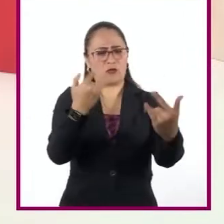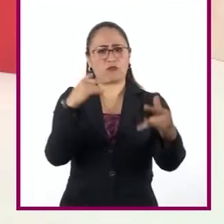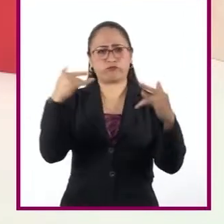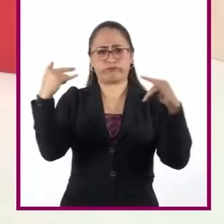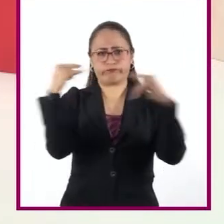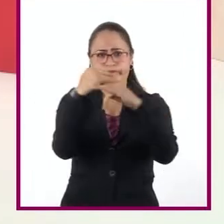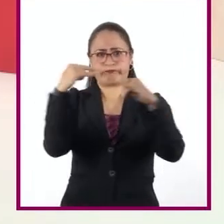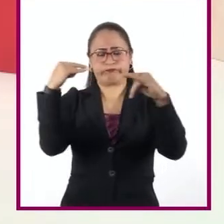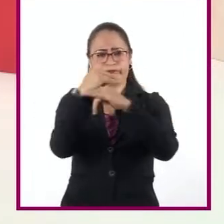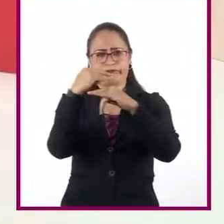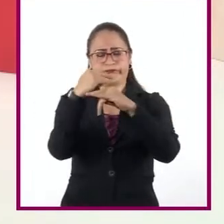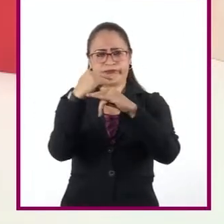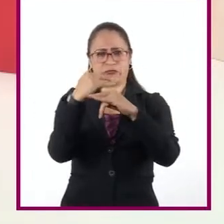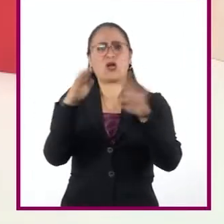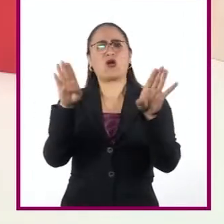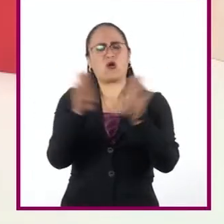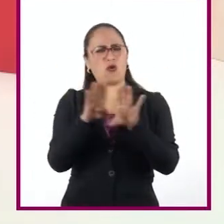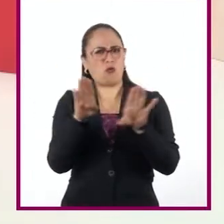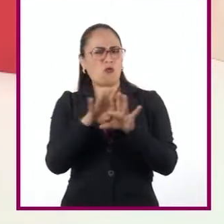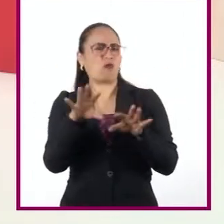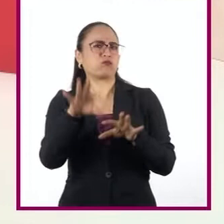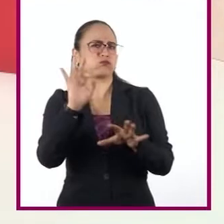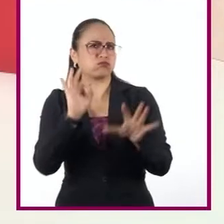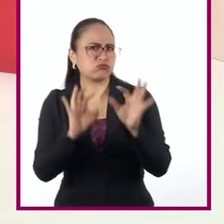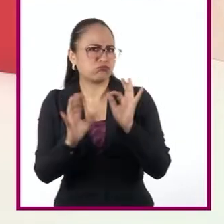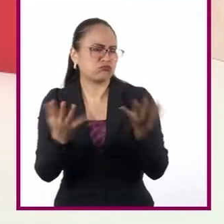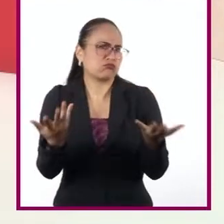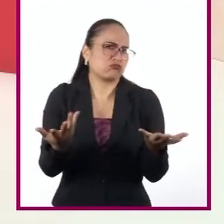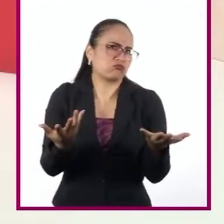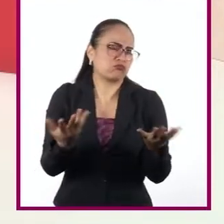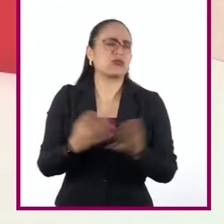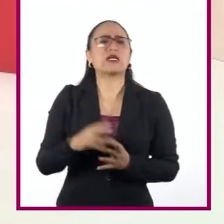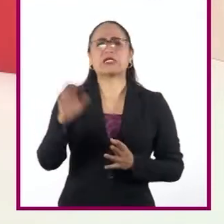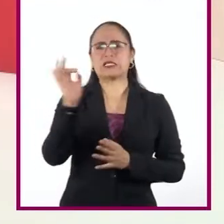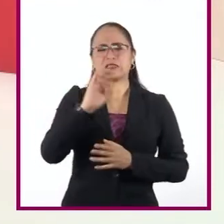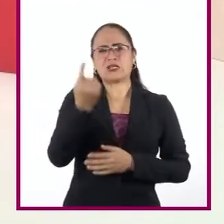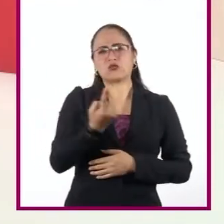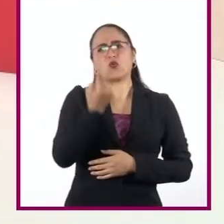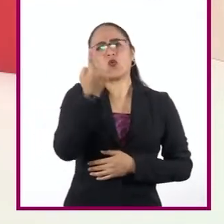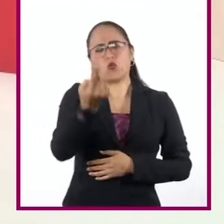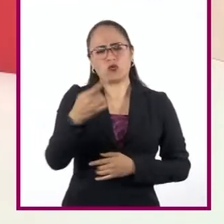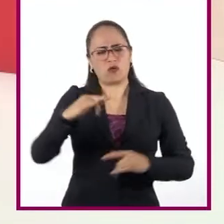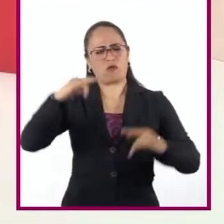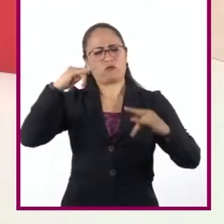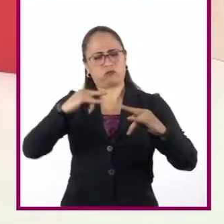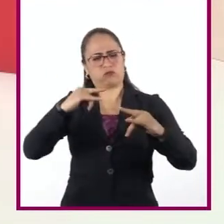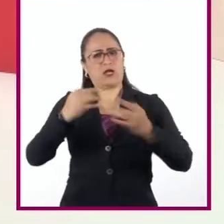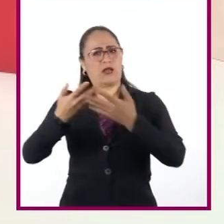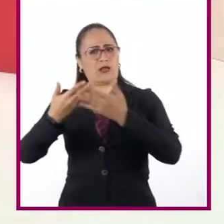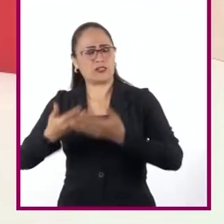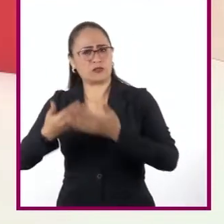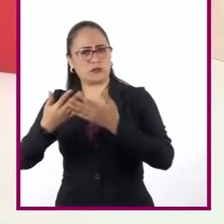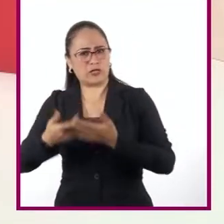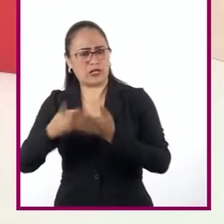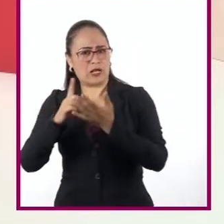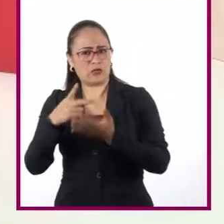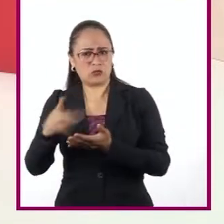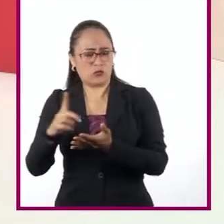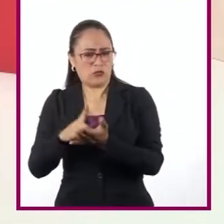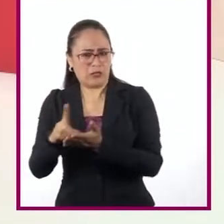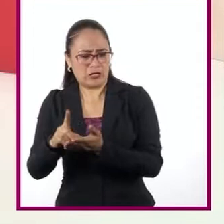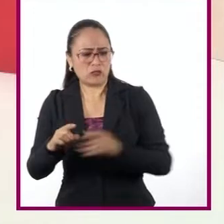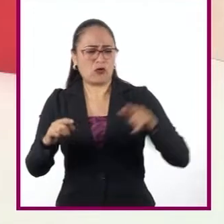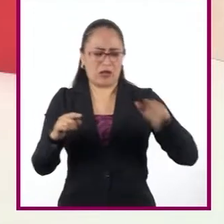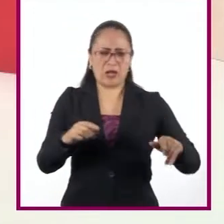opuestos, tenemos algunas opciones. Alguno de los dos debe esperar a ejercer su derecho para que el otro